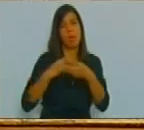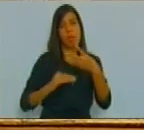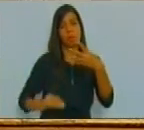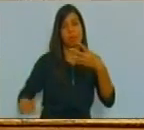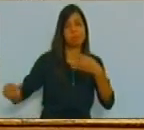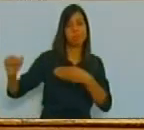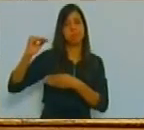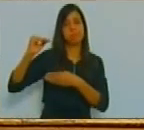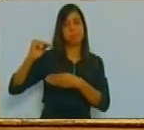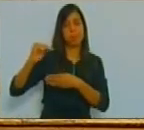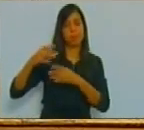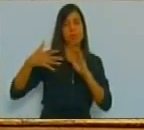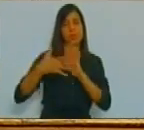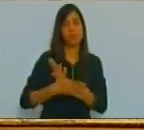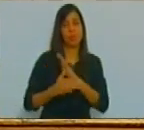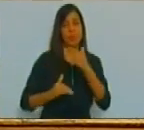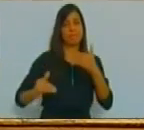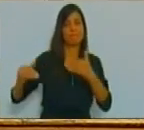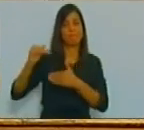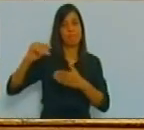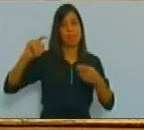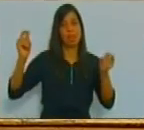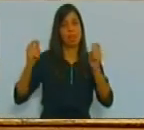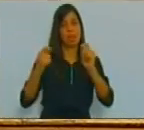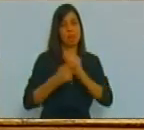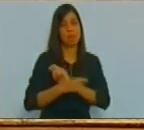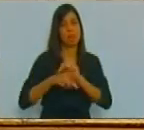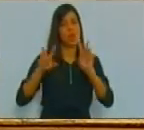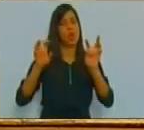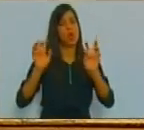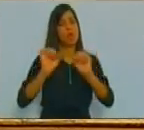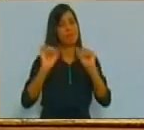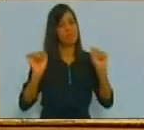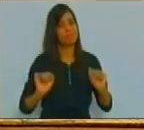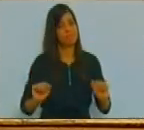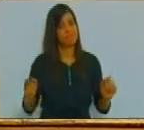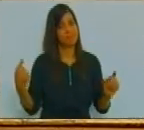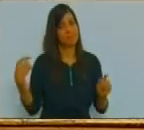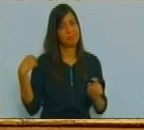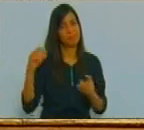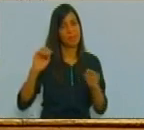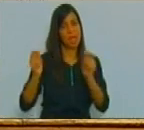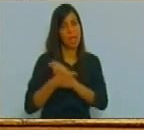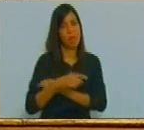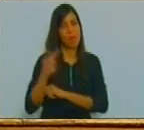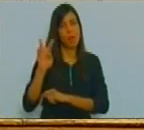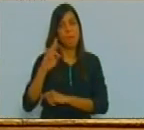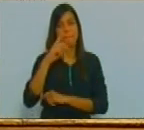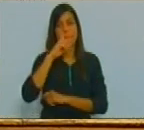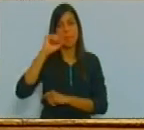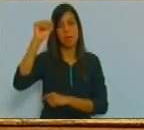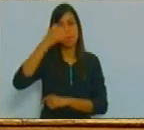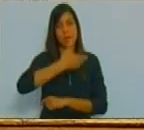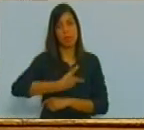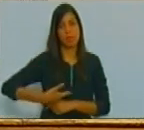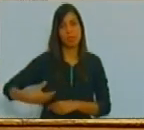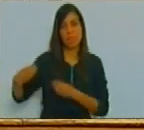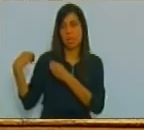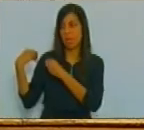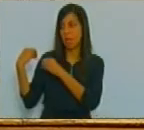en esta materia en esta nueva coyuntura para lo cual la convocó el presidente nicolás